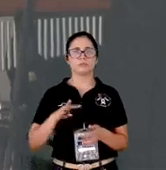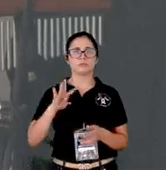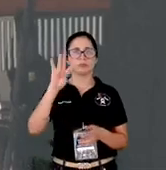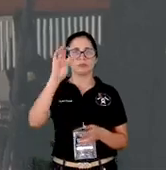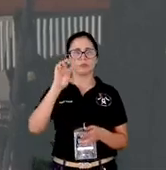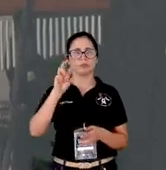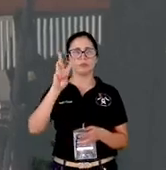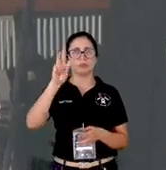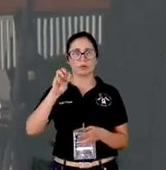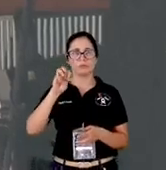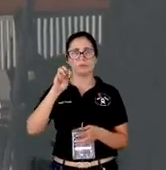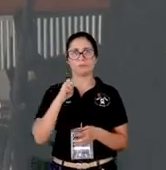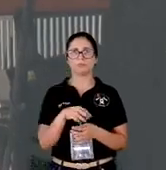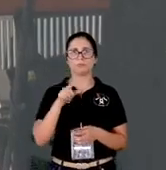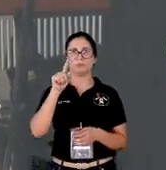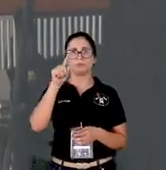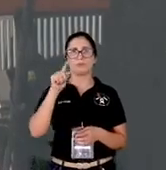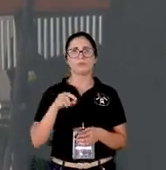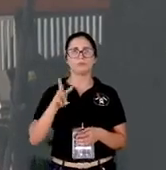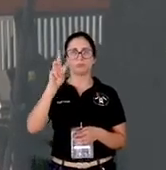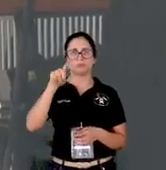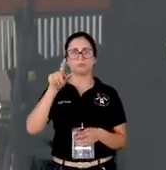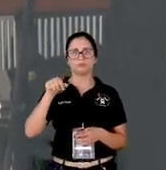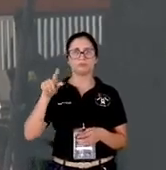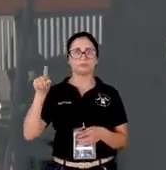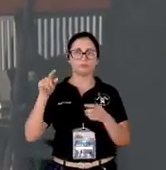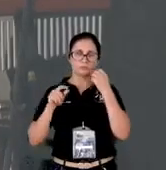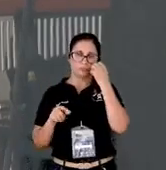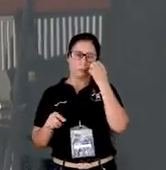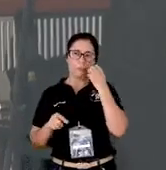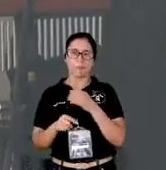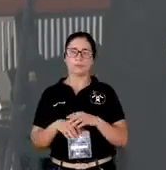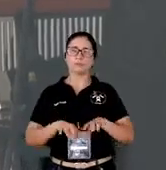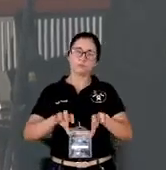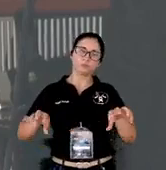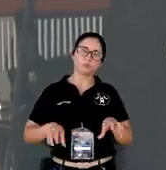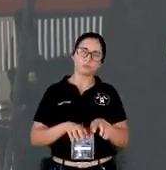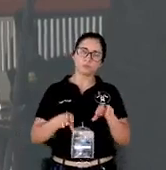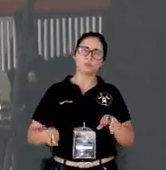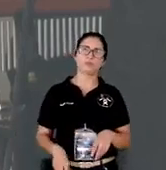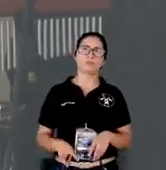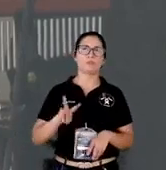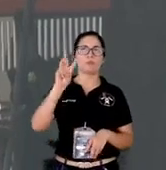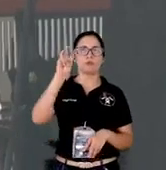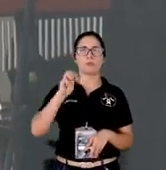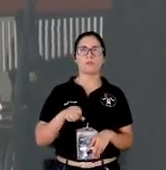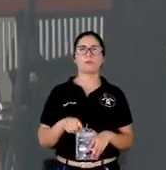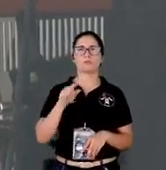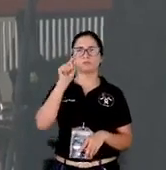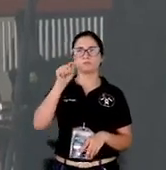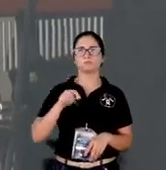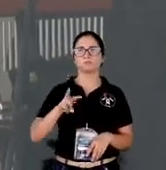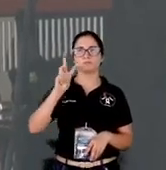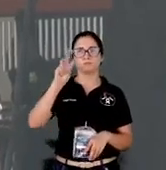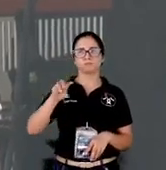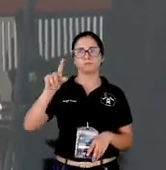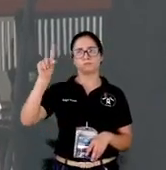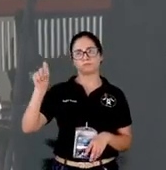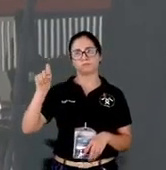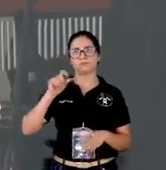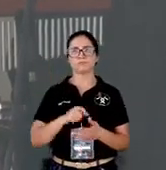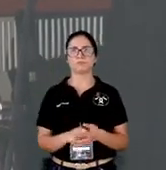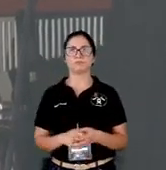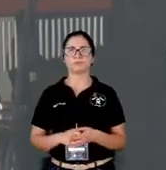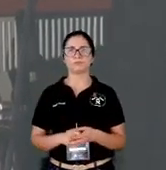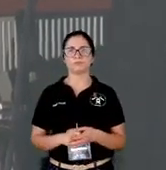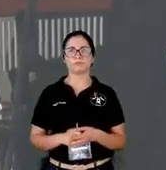compartamos la palabra del Señor en esta tarde. Hechos 9:36, vamos a compartir la palabra de nuestro